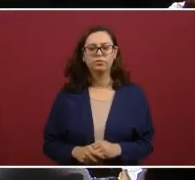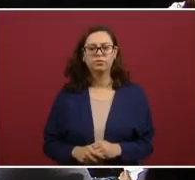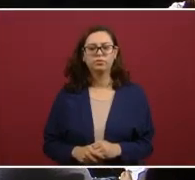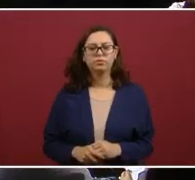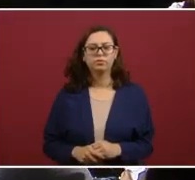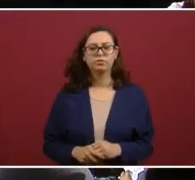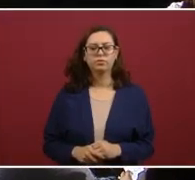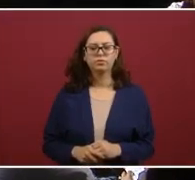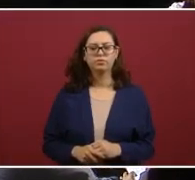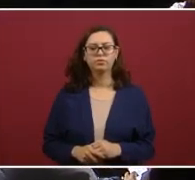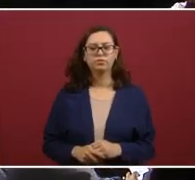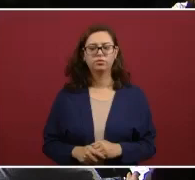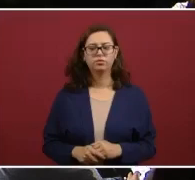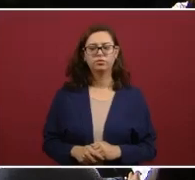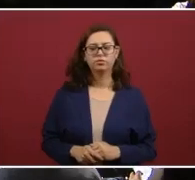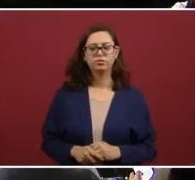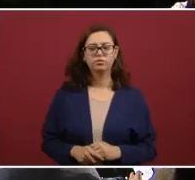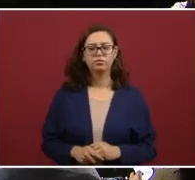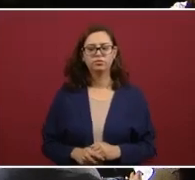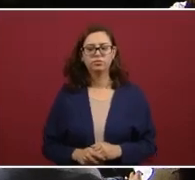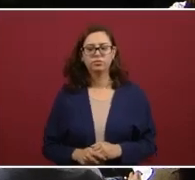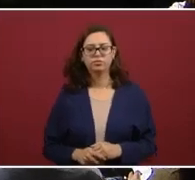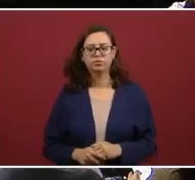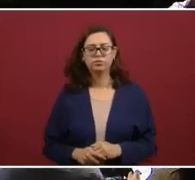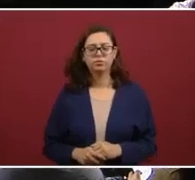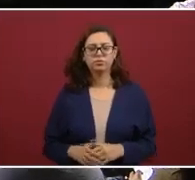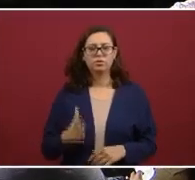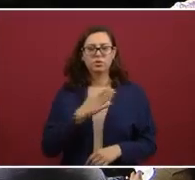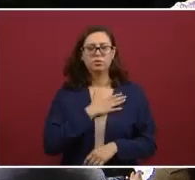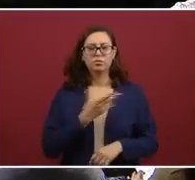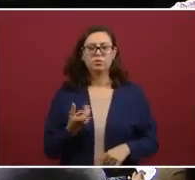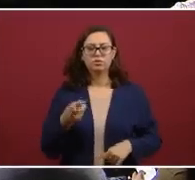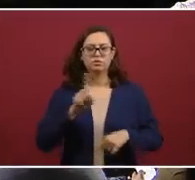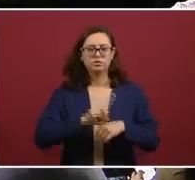Muy buenos días. La presentación.